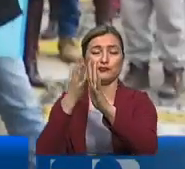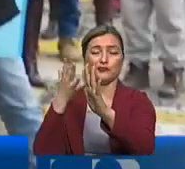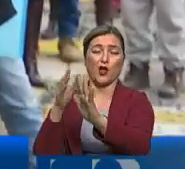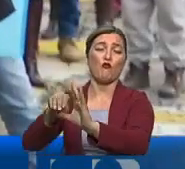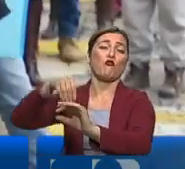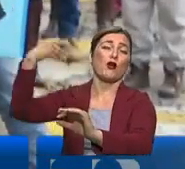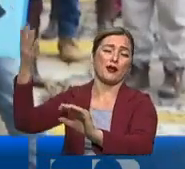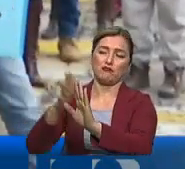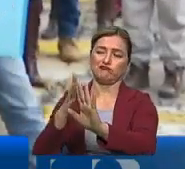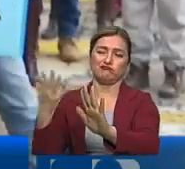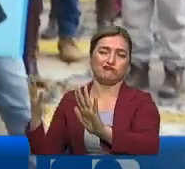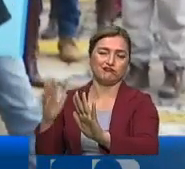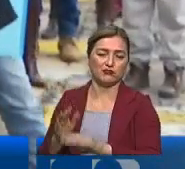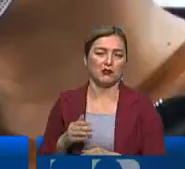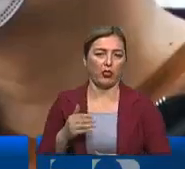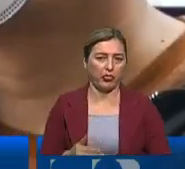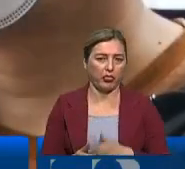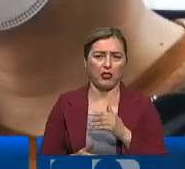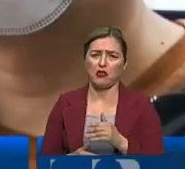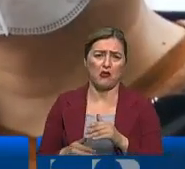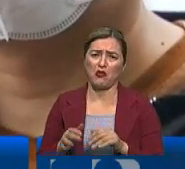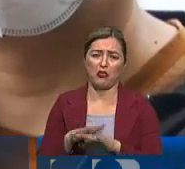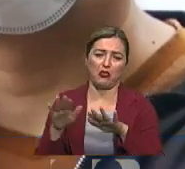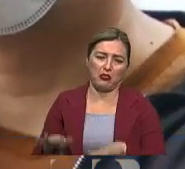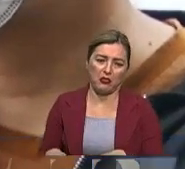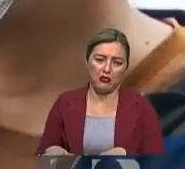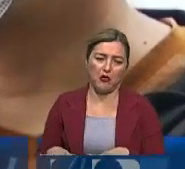según algunos ciudadanos, esta no avanzaba. Bueno, estoy